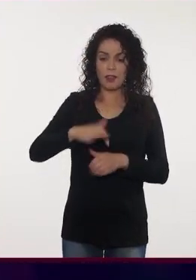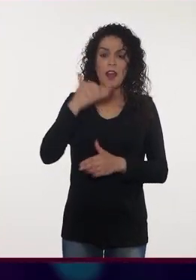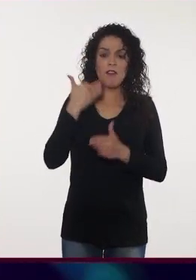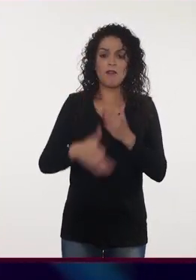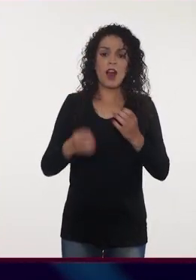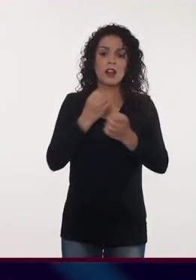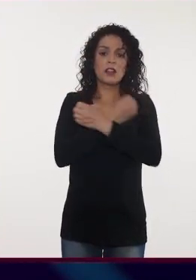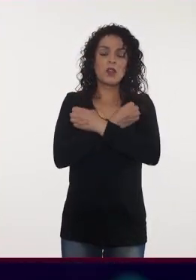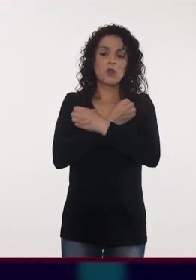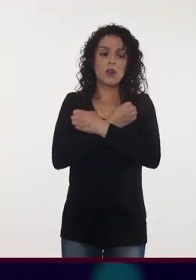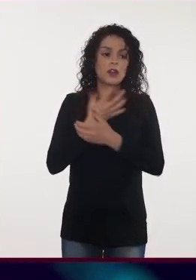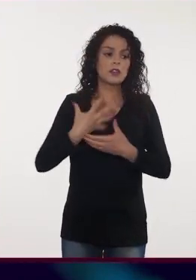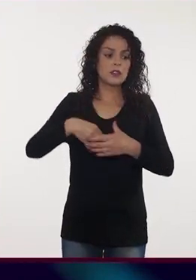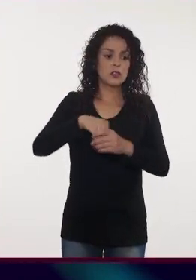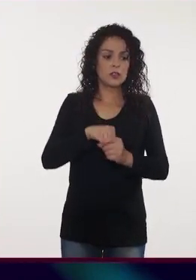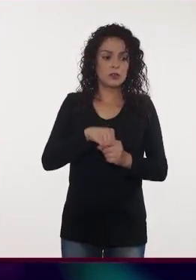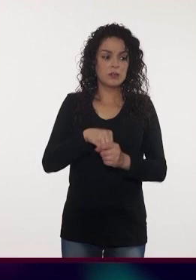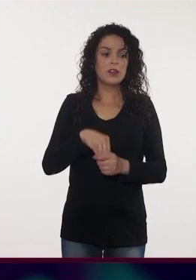una